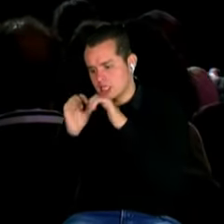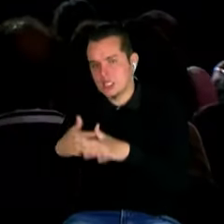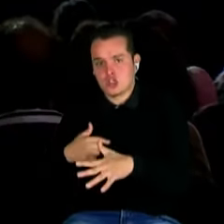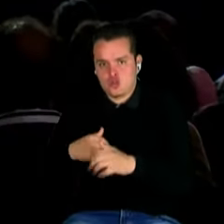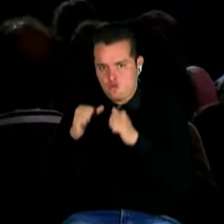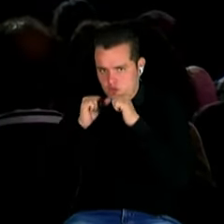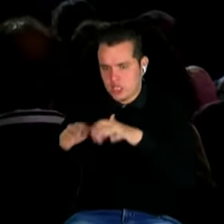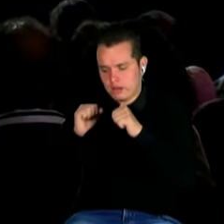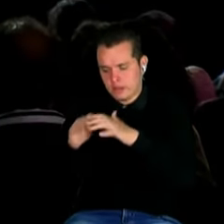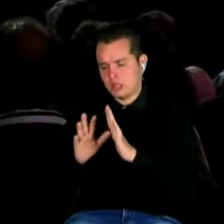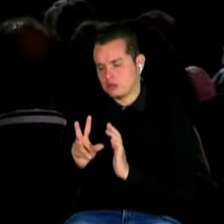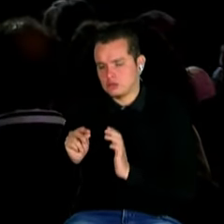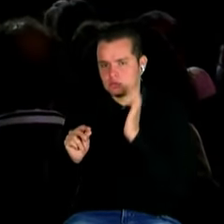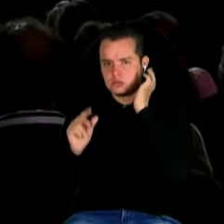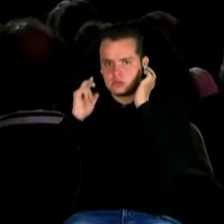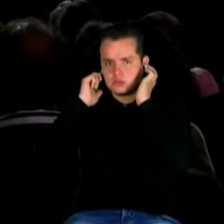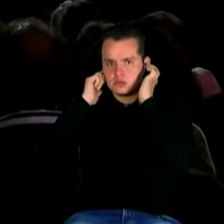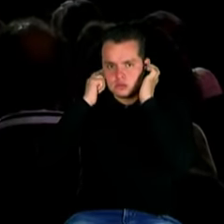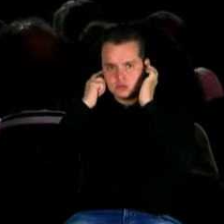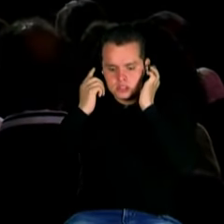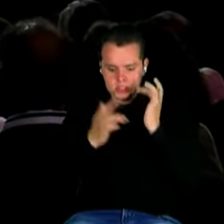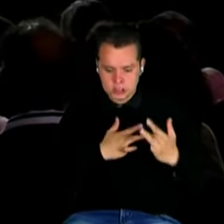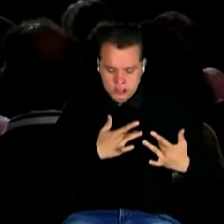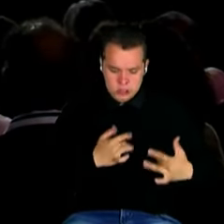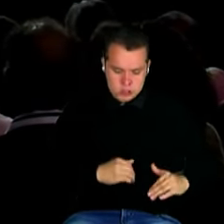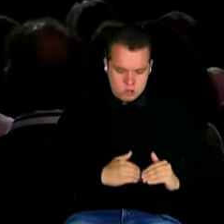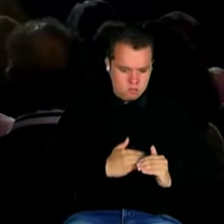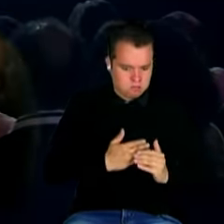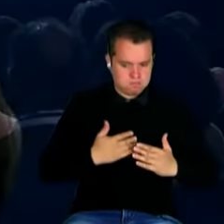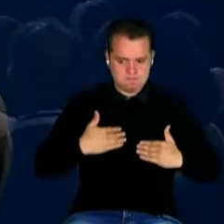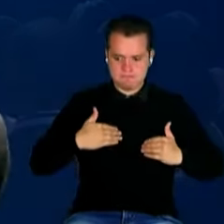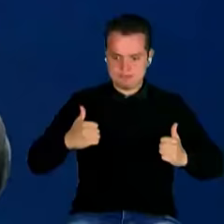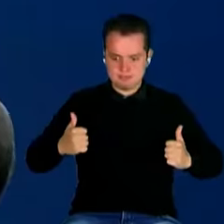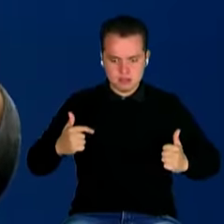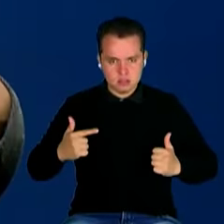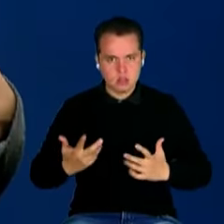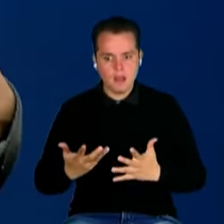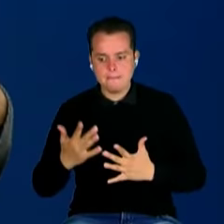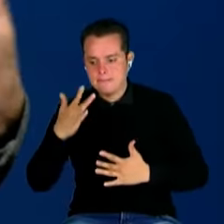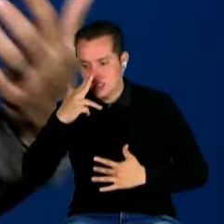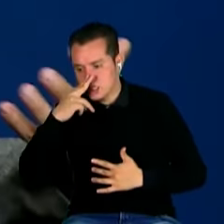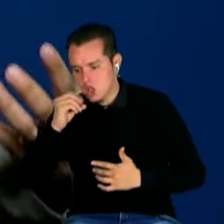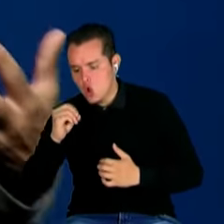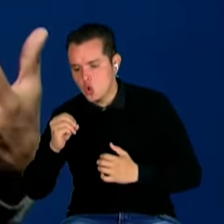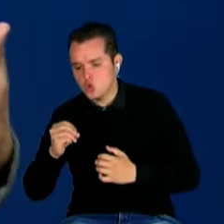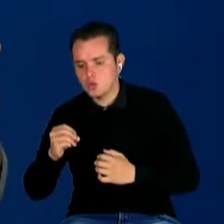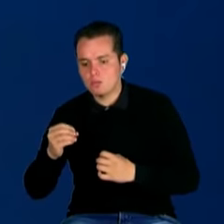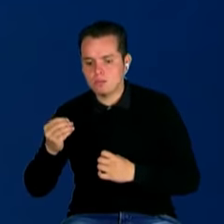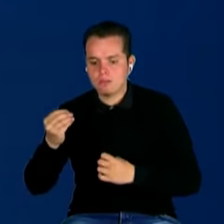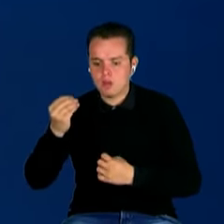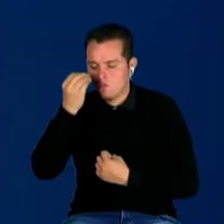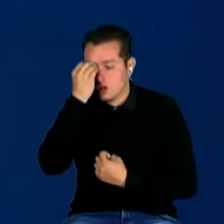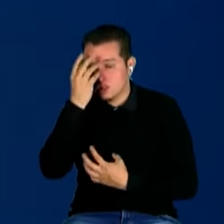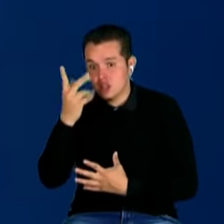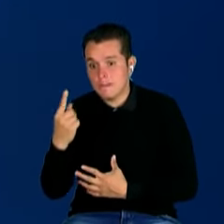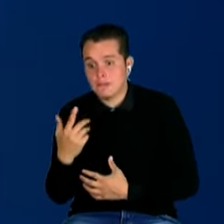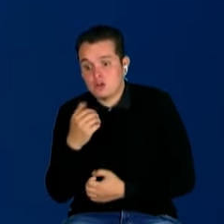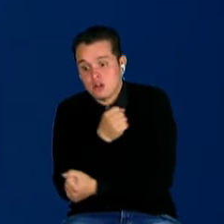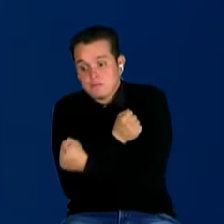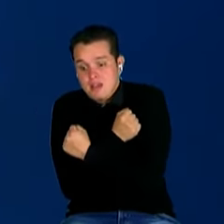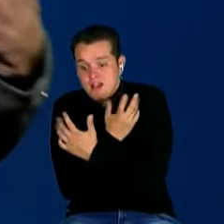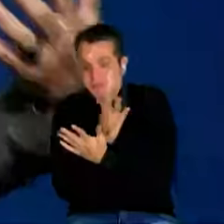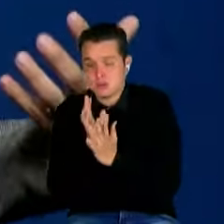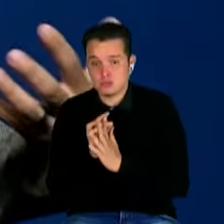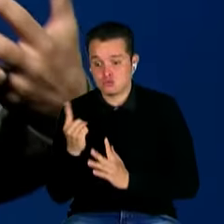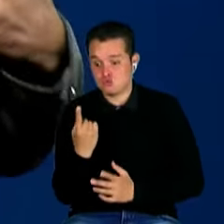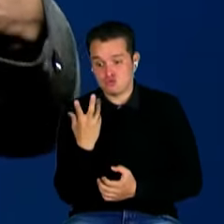bendiga. ¿Cuánto alegraría mi corazón que mis hijos me obedezcan porque me aman?